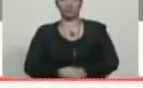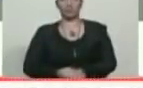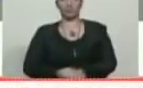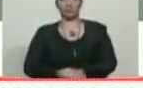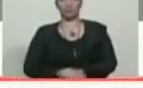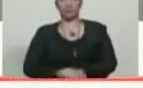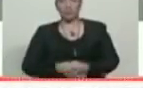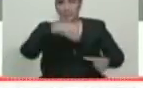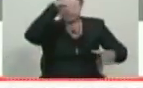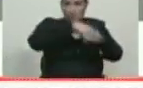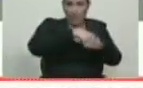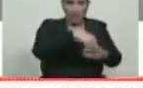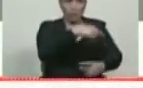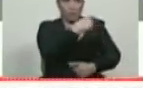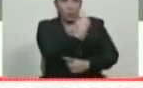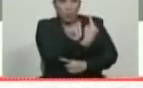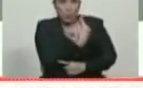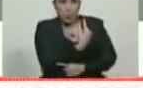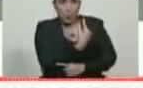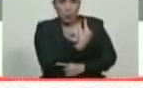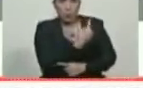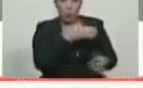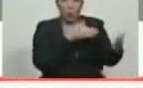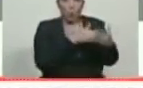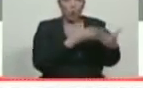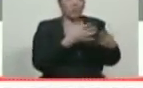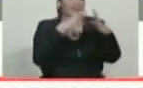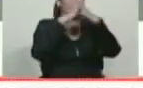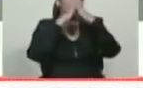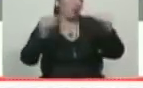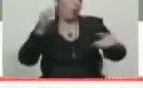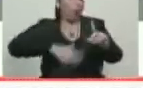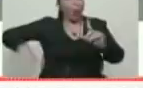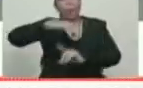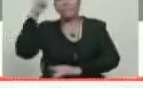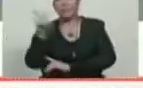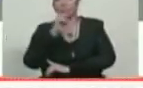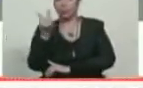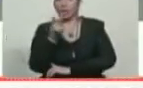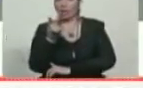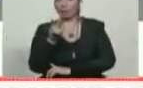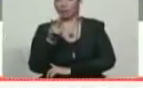se meten con uno solo de nosotros, se meten con toda Venezuela.